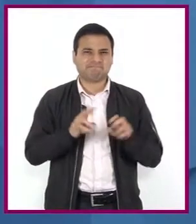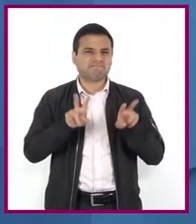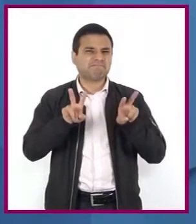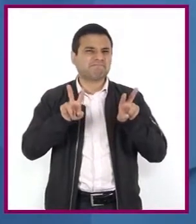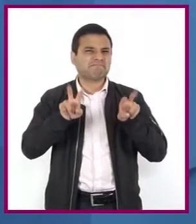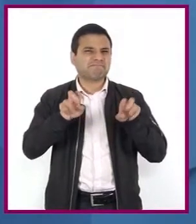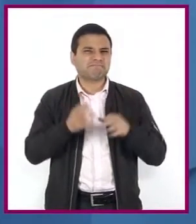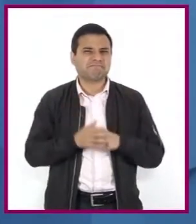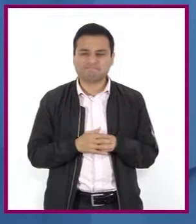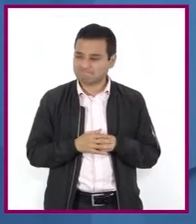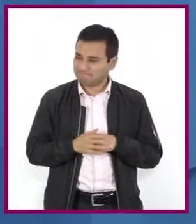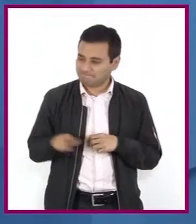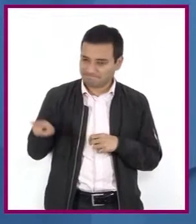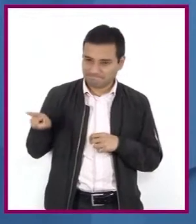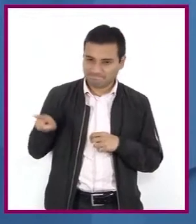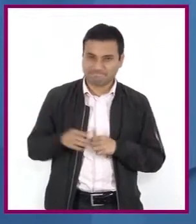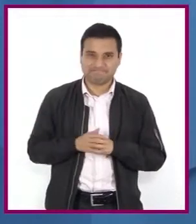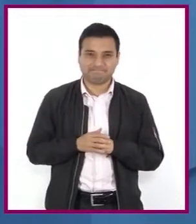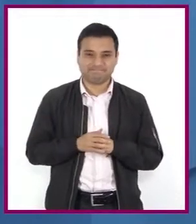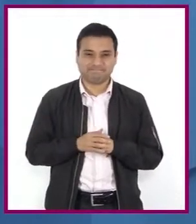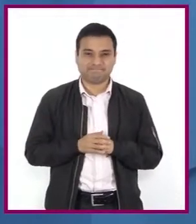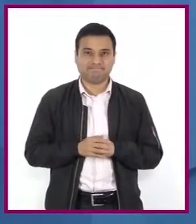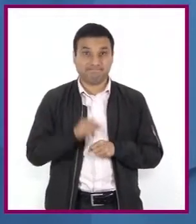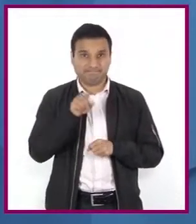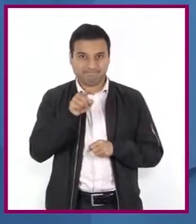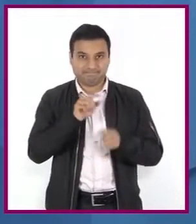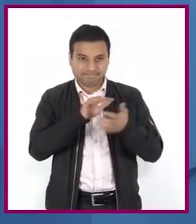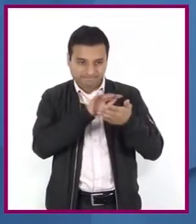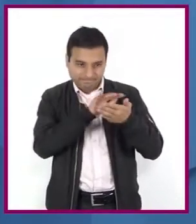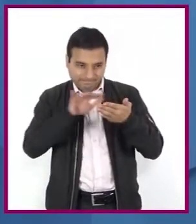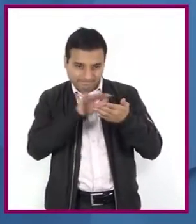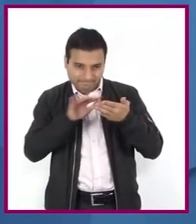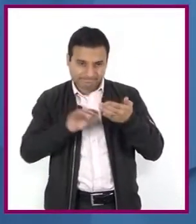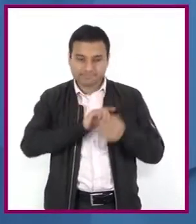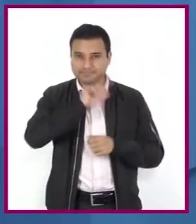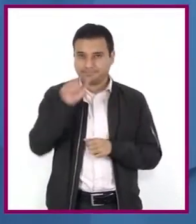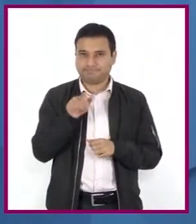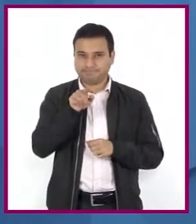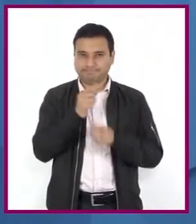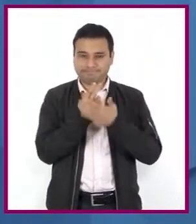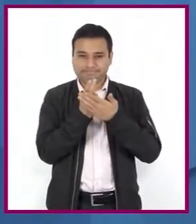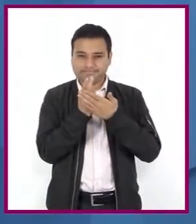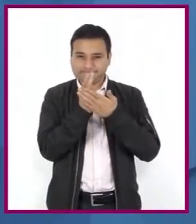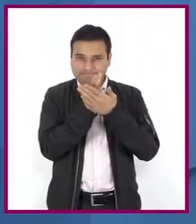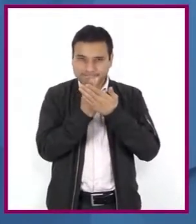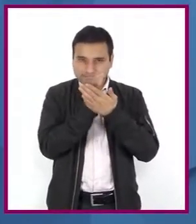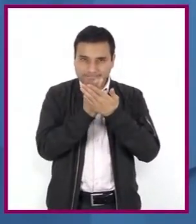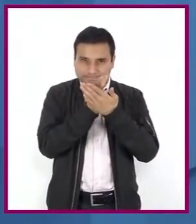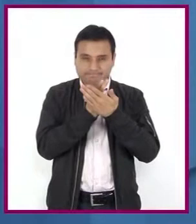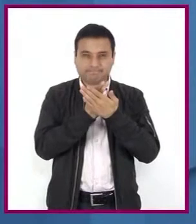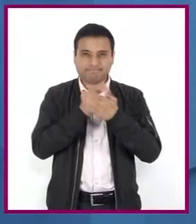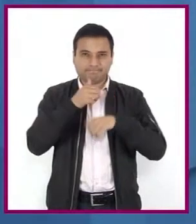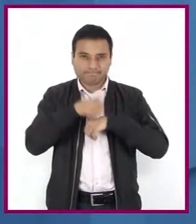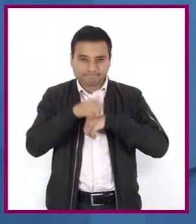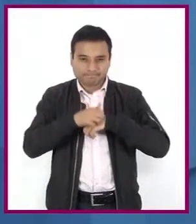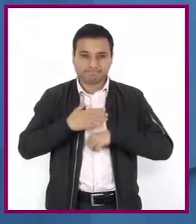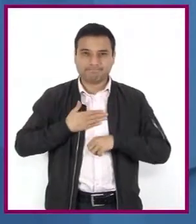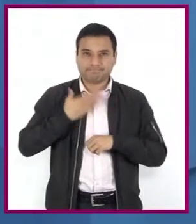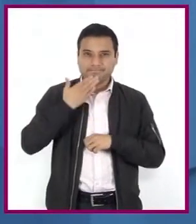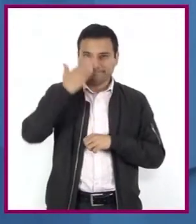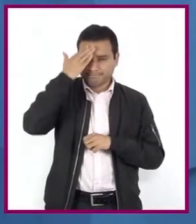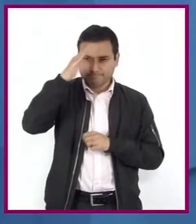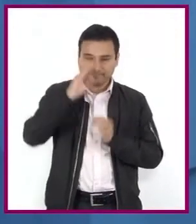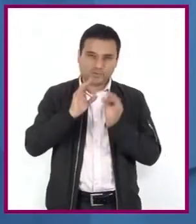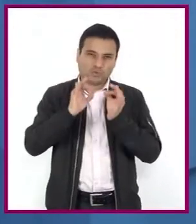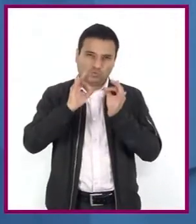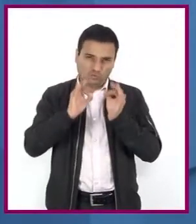aprendizaje esperado, lee y representa gráfica y algebraicamente relaciones lineales y cuadráticas. En